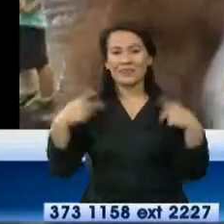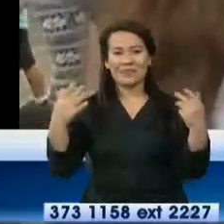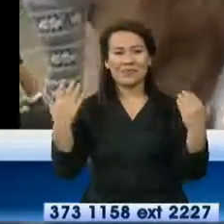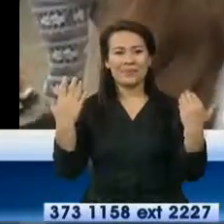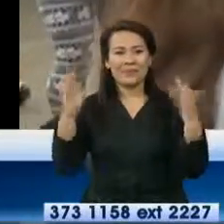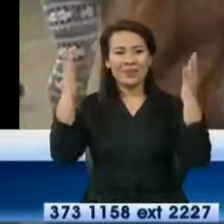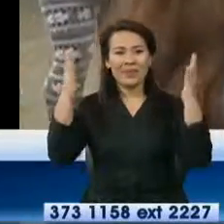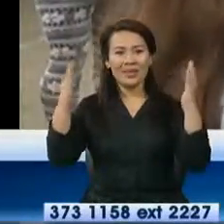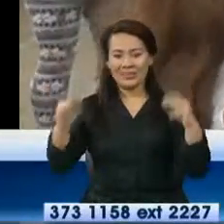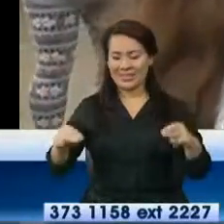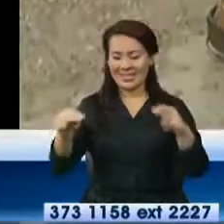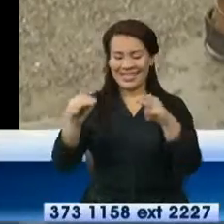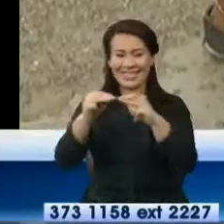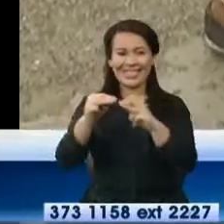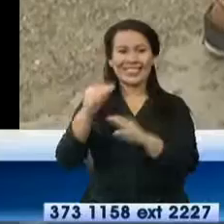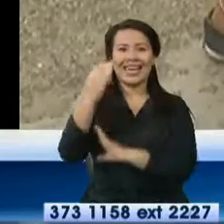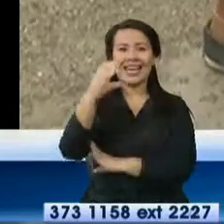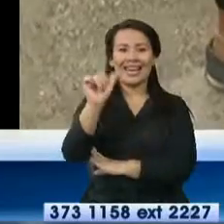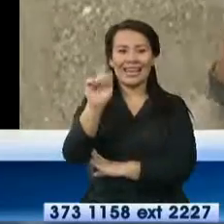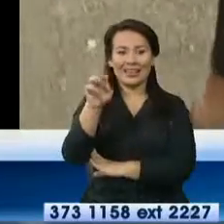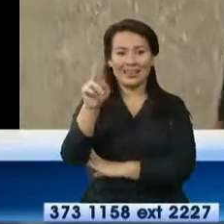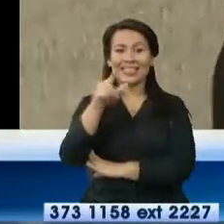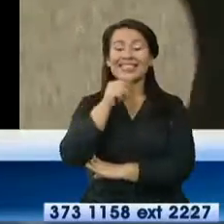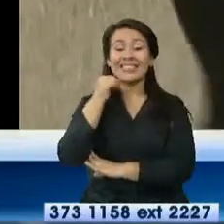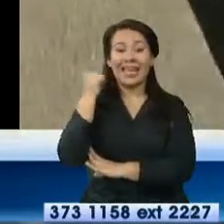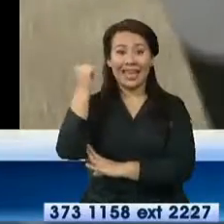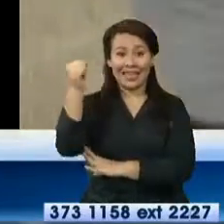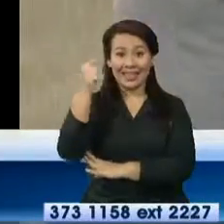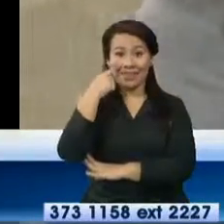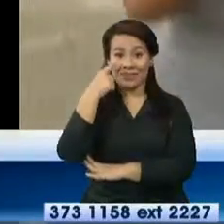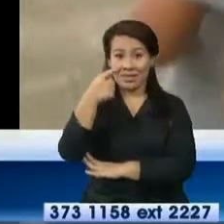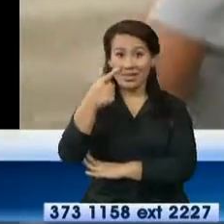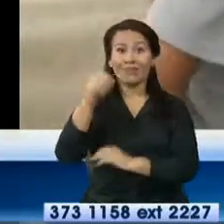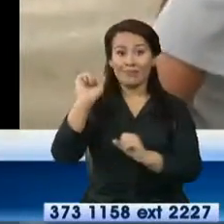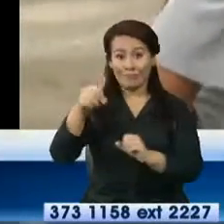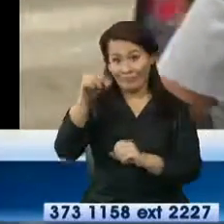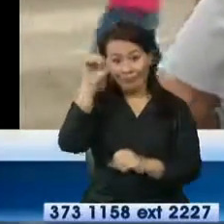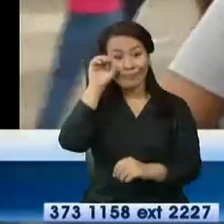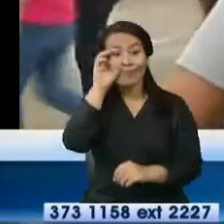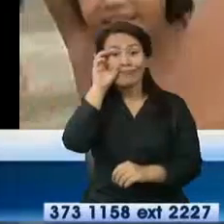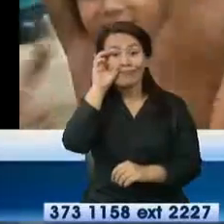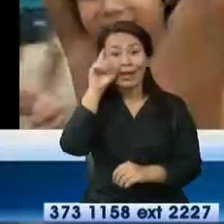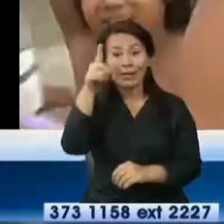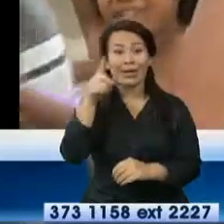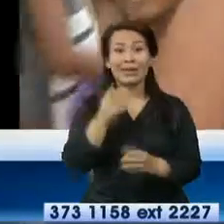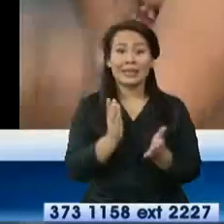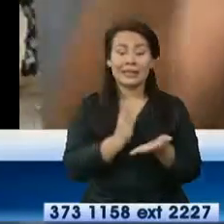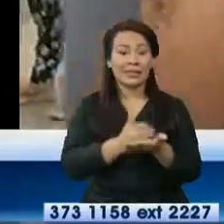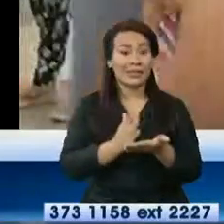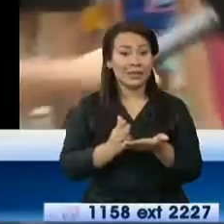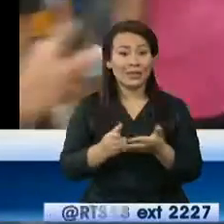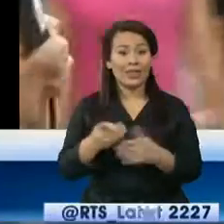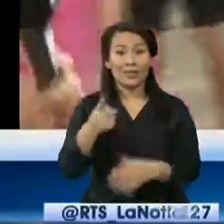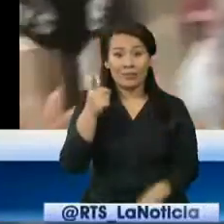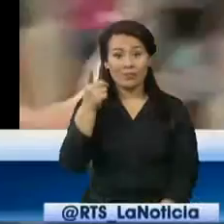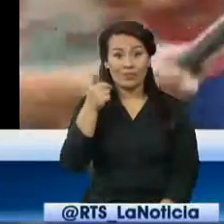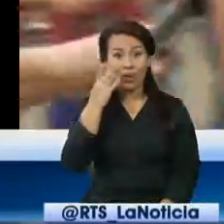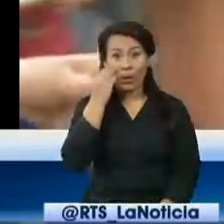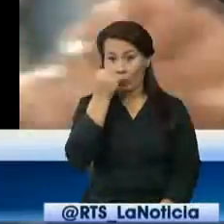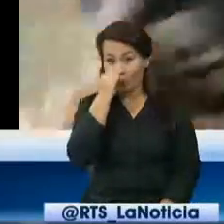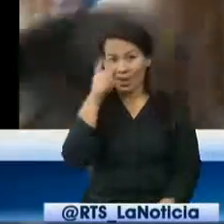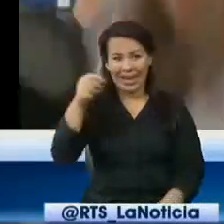Las Cabras! Y ellas fueron las ganadoras, ya que pudieron sostener el tomate en su frente todo el tiempo. ¡Ganó,